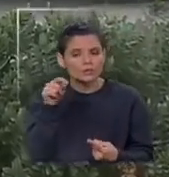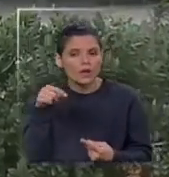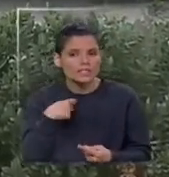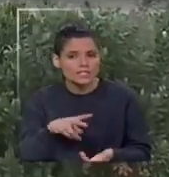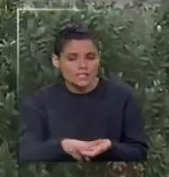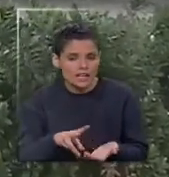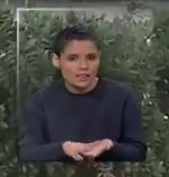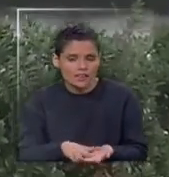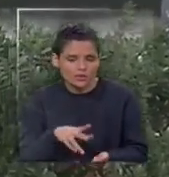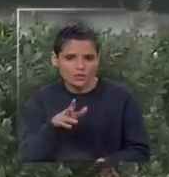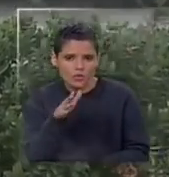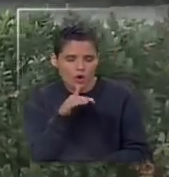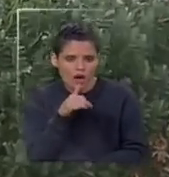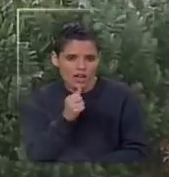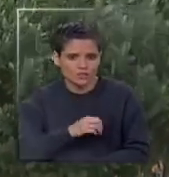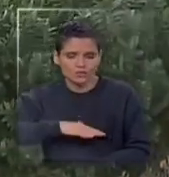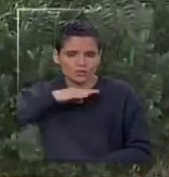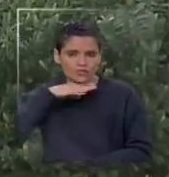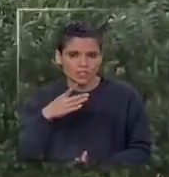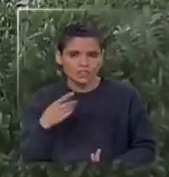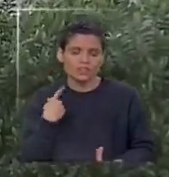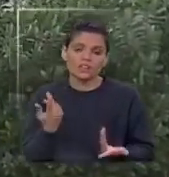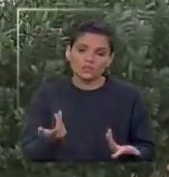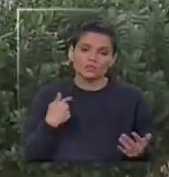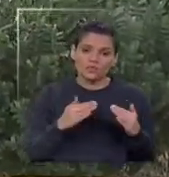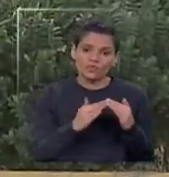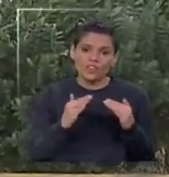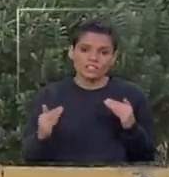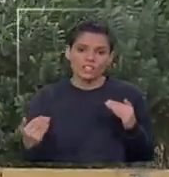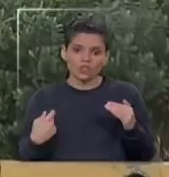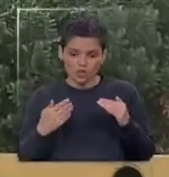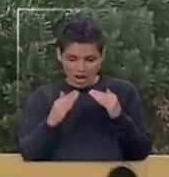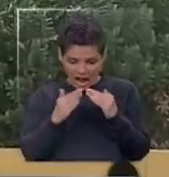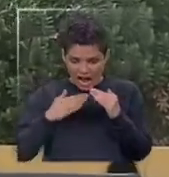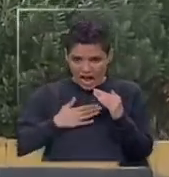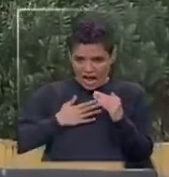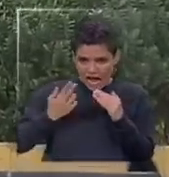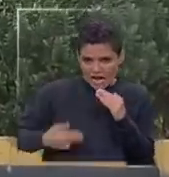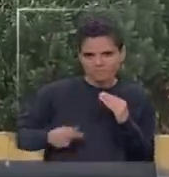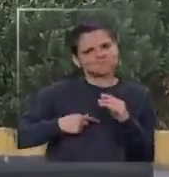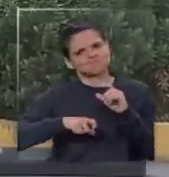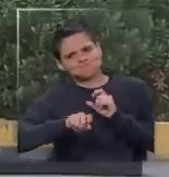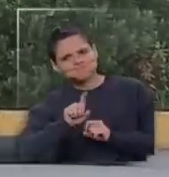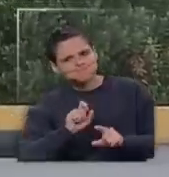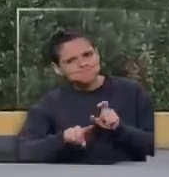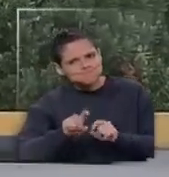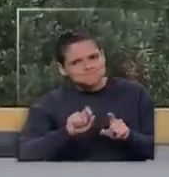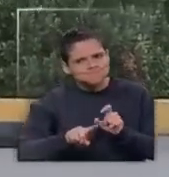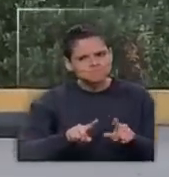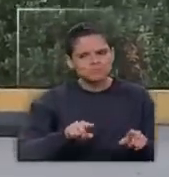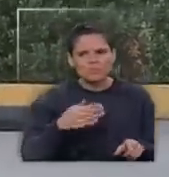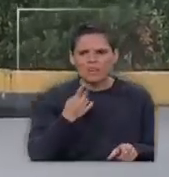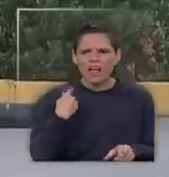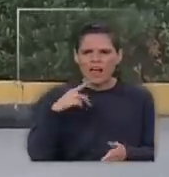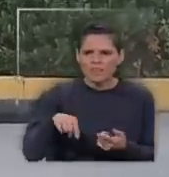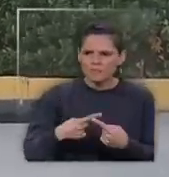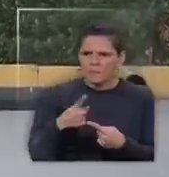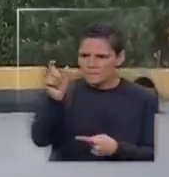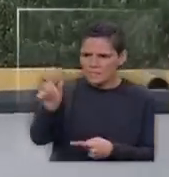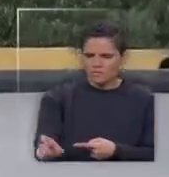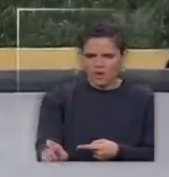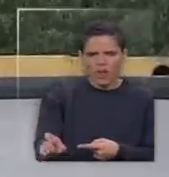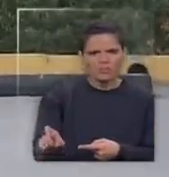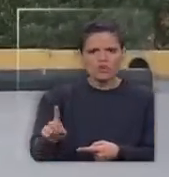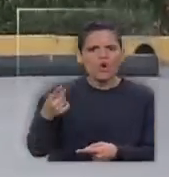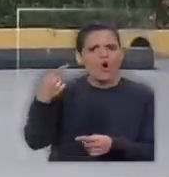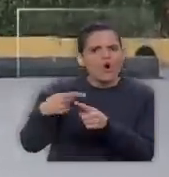O sea, no hay abasto. Acá estos vecinos están defendiendo sus casas, están defendiendo cualquier tema porque dicen que también no son vecinos de acá cerca. Son gente que viene de